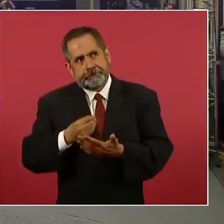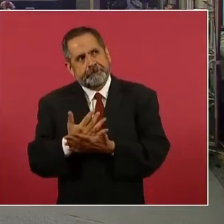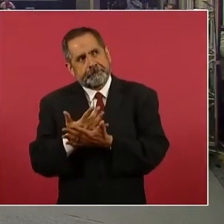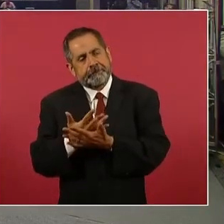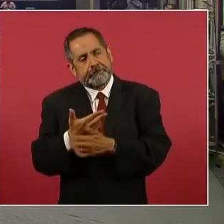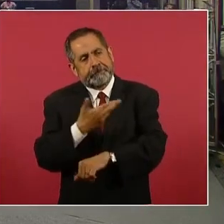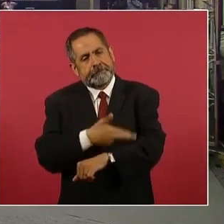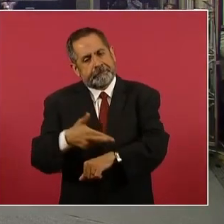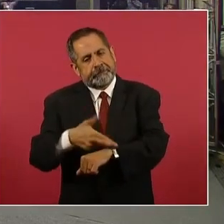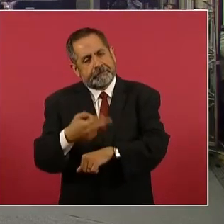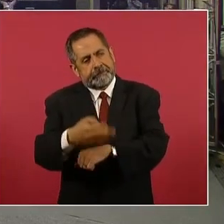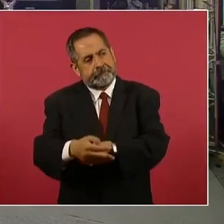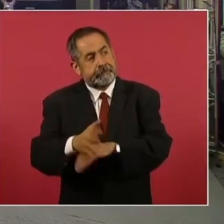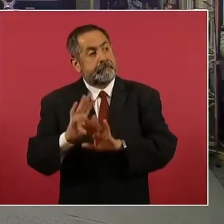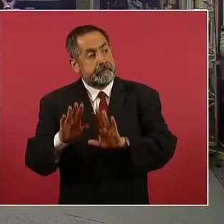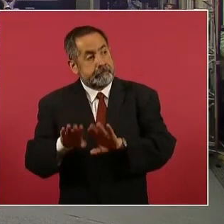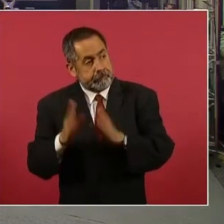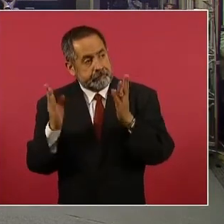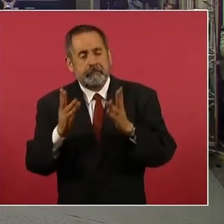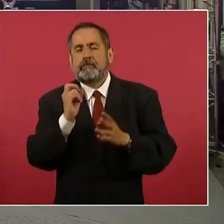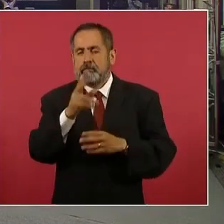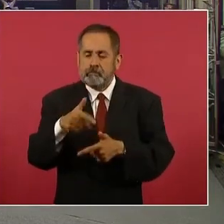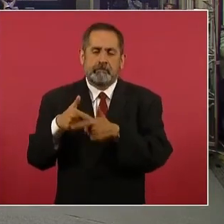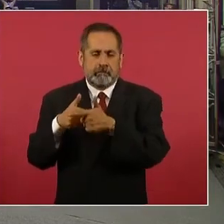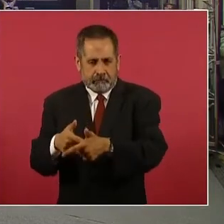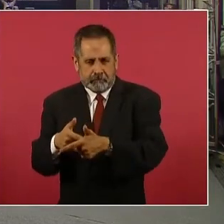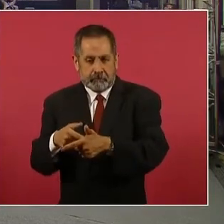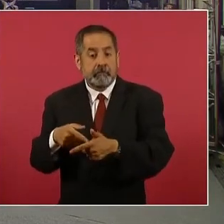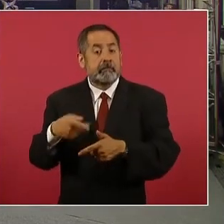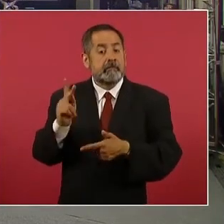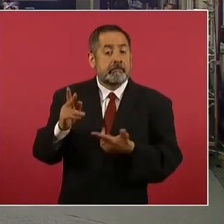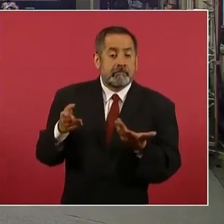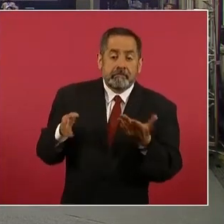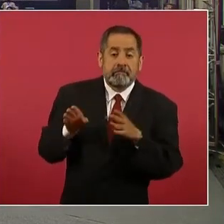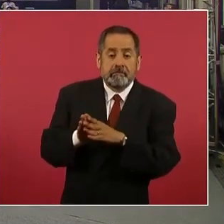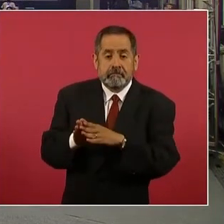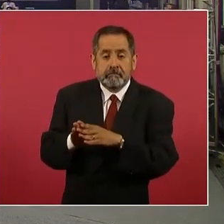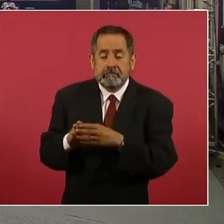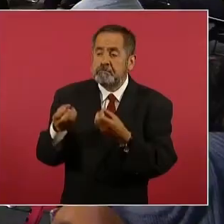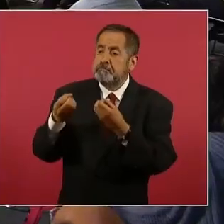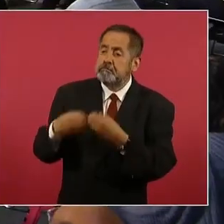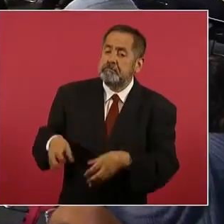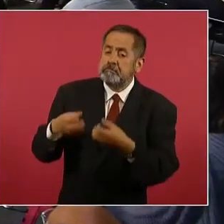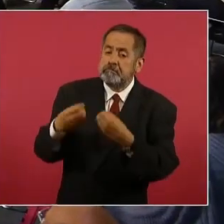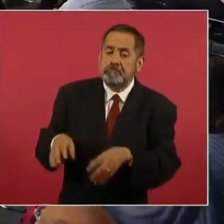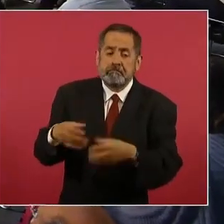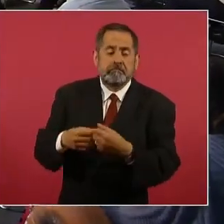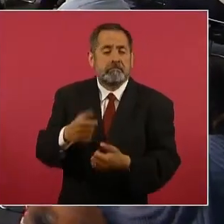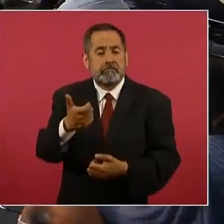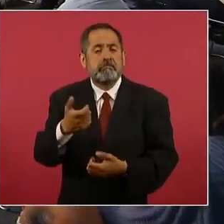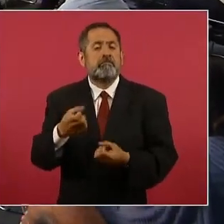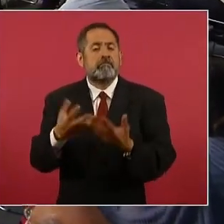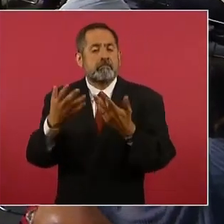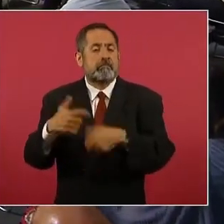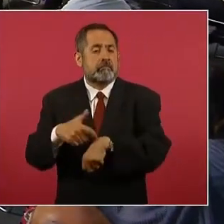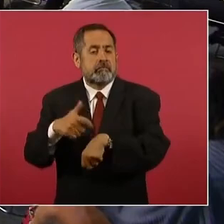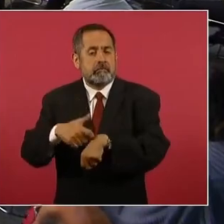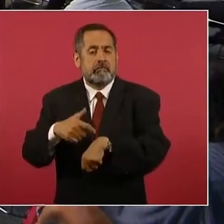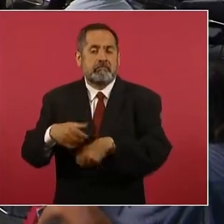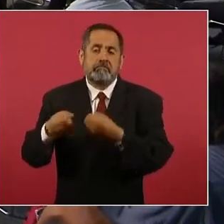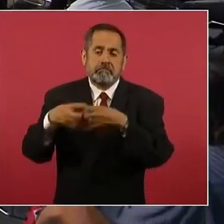afectan todos estos frenos que quieren poner para estas obras. Sí,